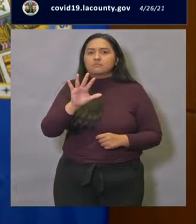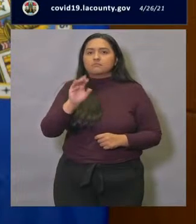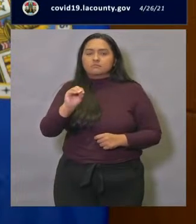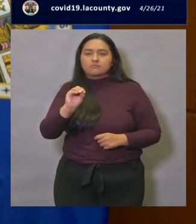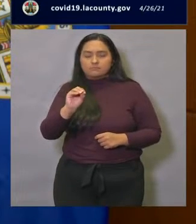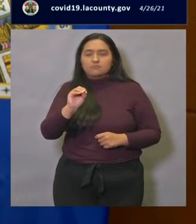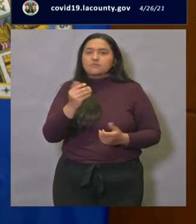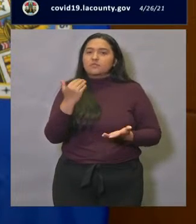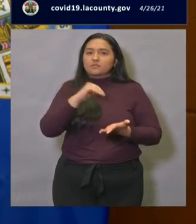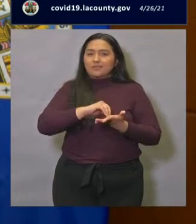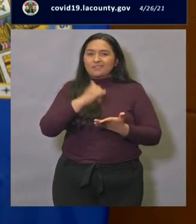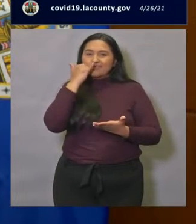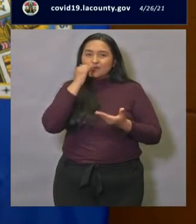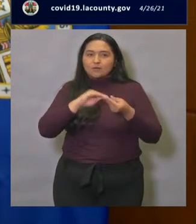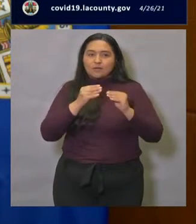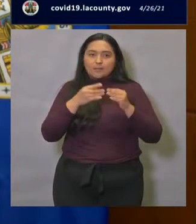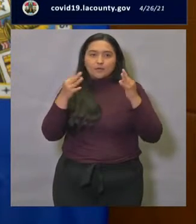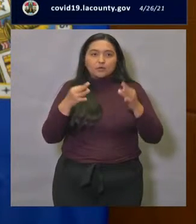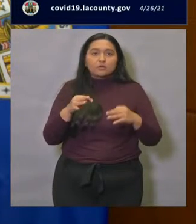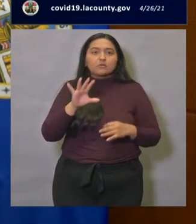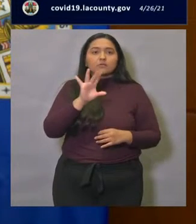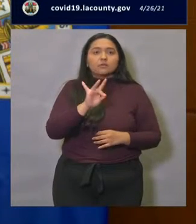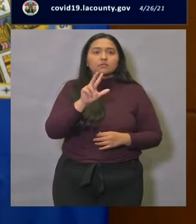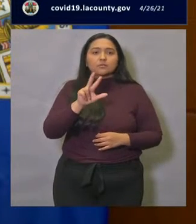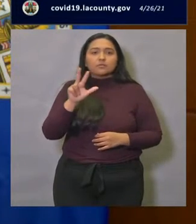833-238-4450. El número otra vez,